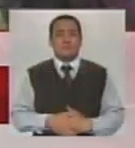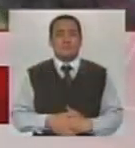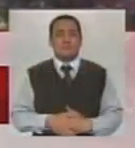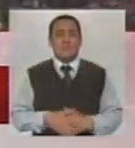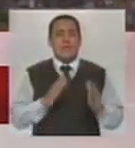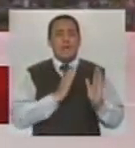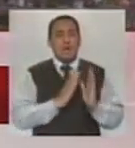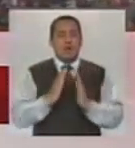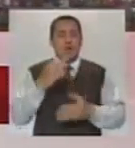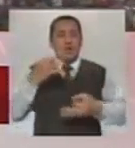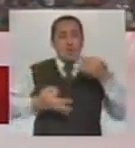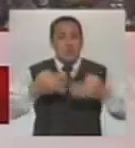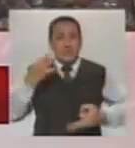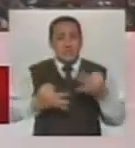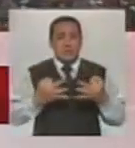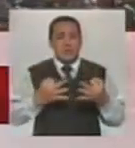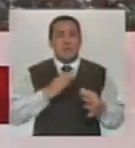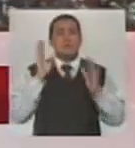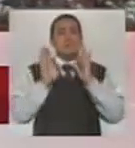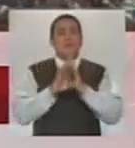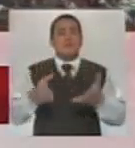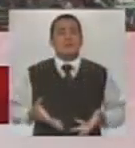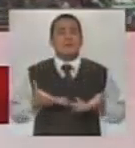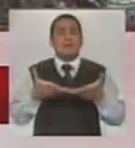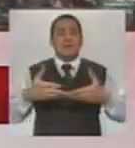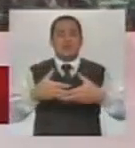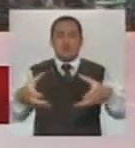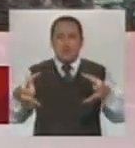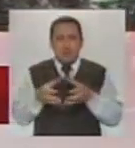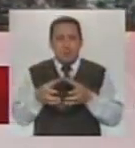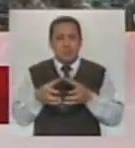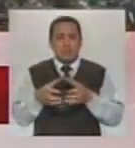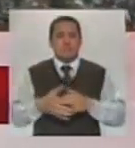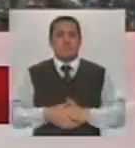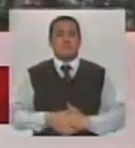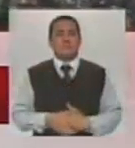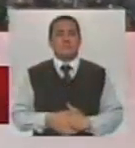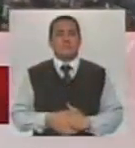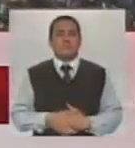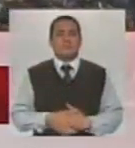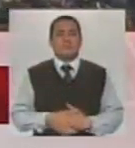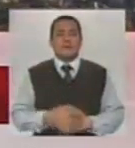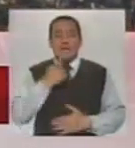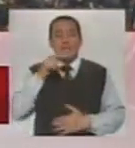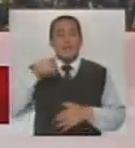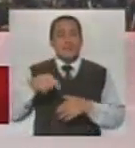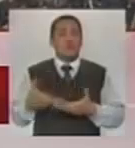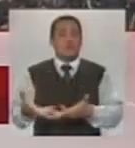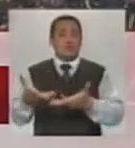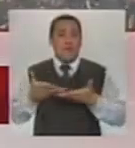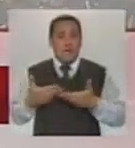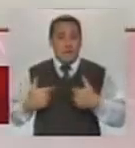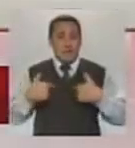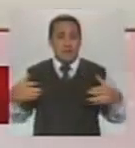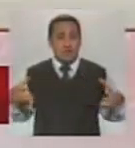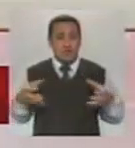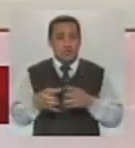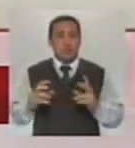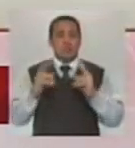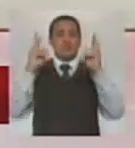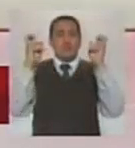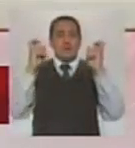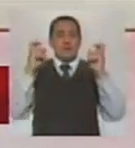el orden jurídico, si se ha llevado a cabo todas las instancias, y esto nos genera a nosotros un tema